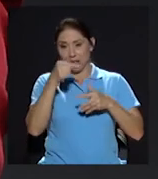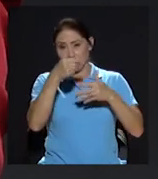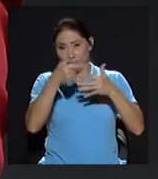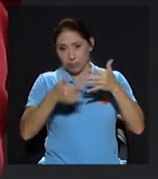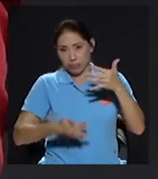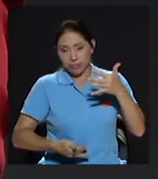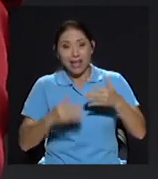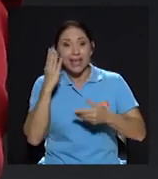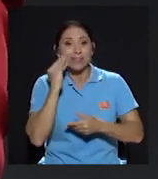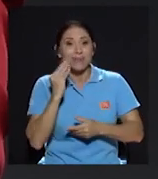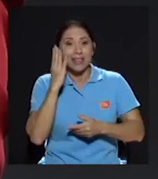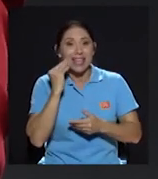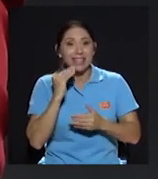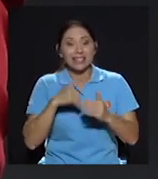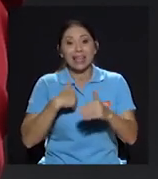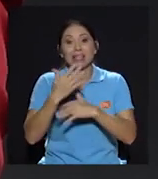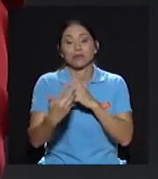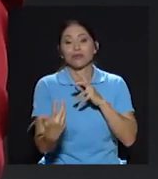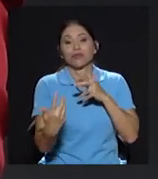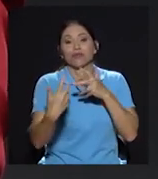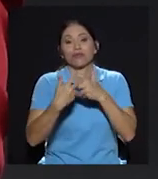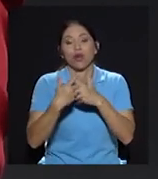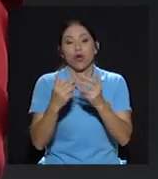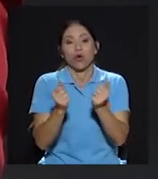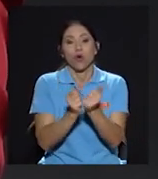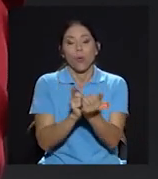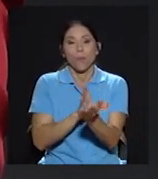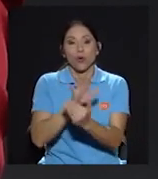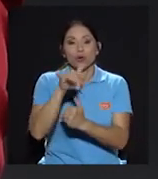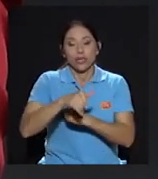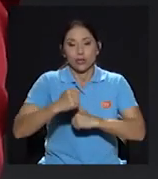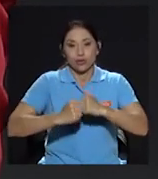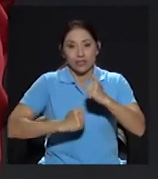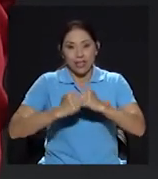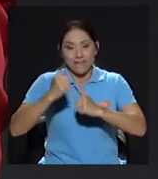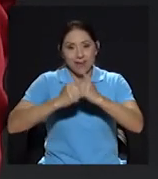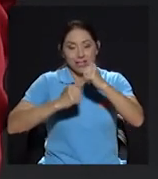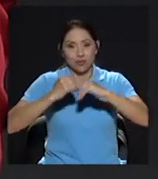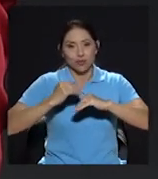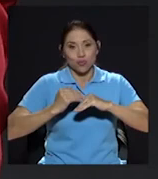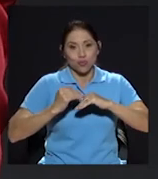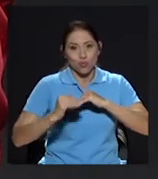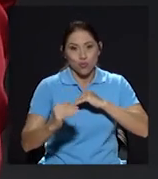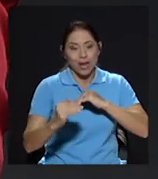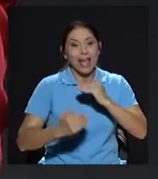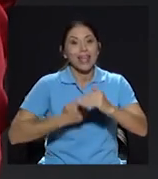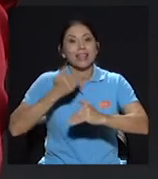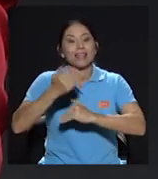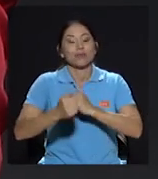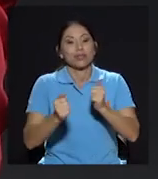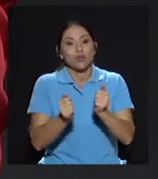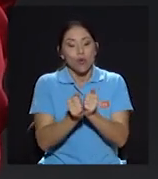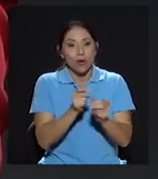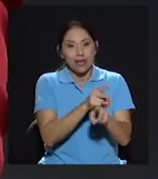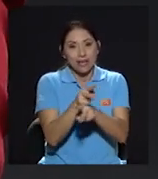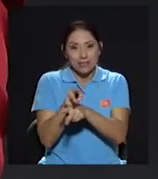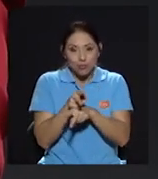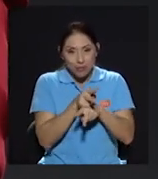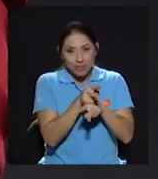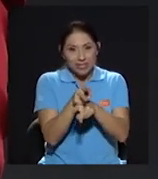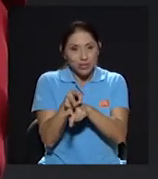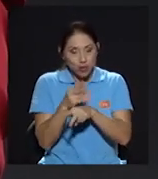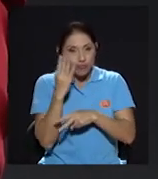posteriormente con la experiencia de proyectos de infraestructura y luego con la experiencia de la supervisión quién